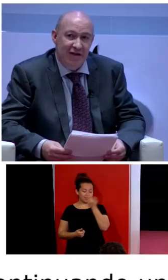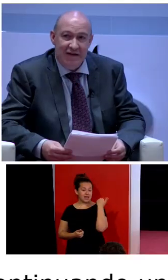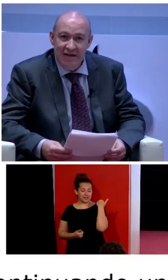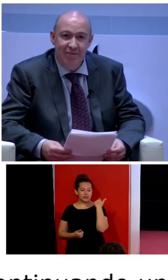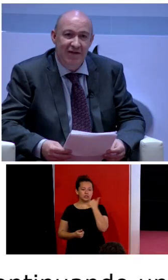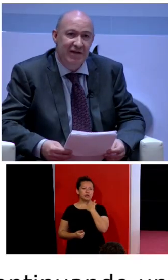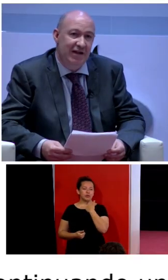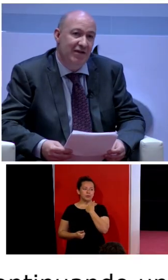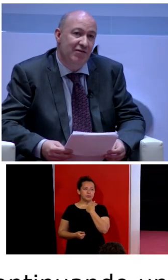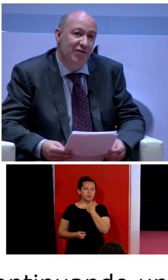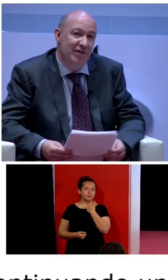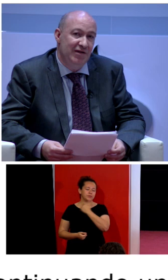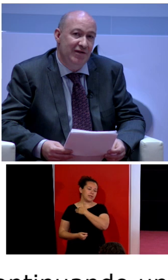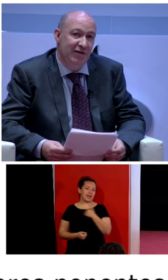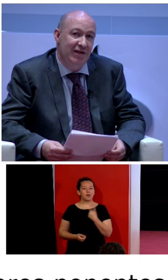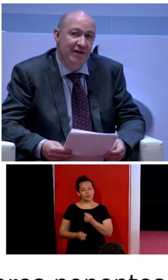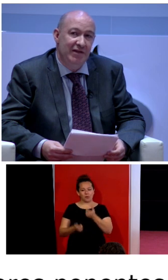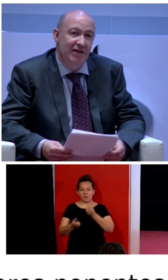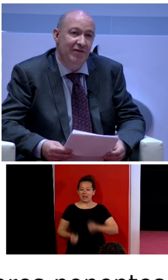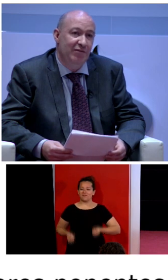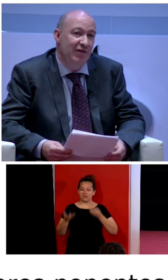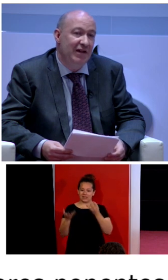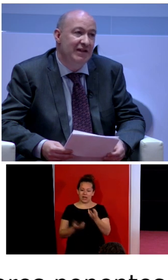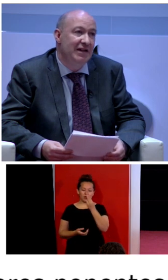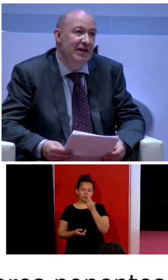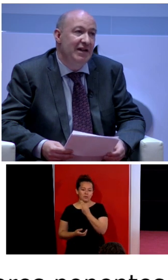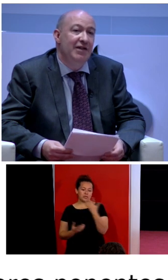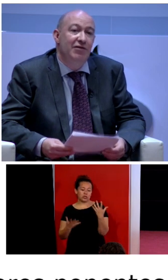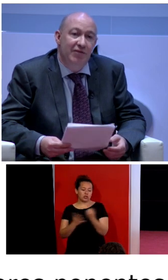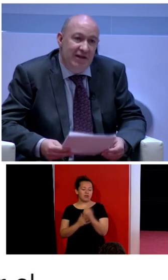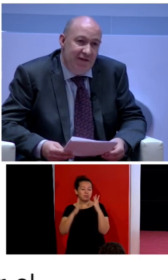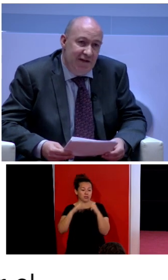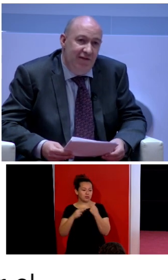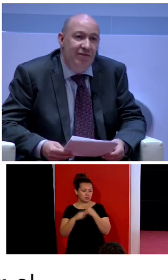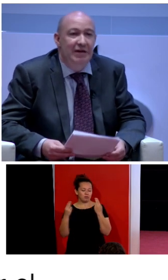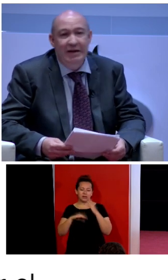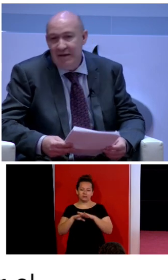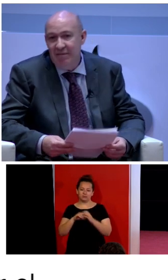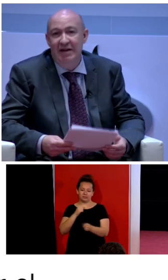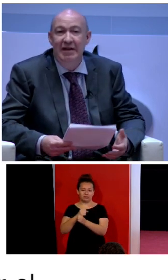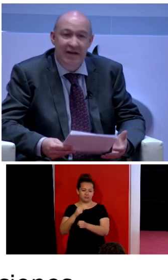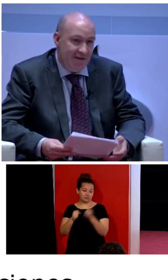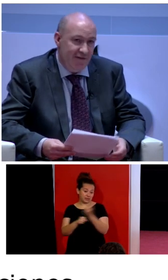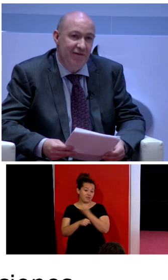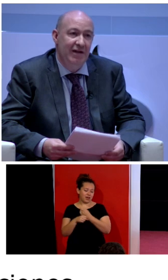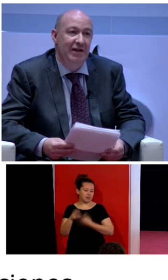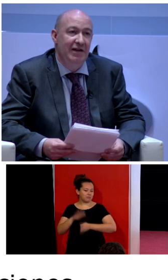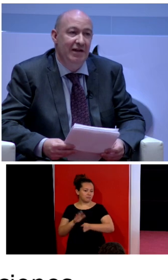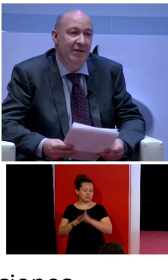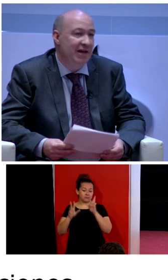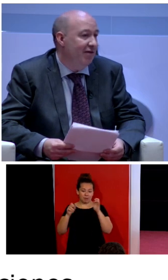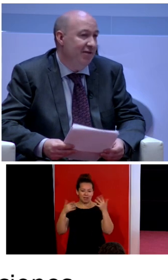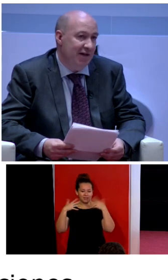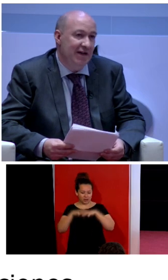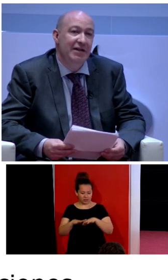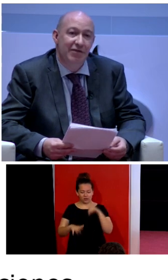Lo importante es manifestar el compromiso de todas las administraciones públicas en continuar trabajando para la integración en